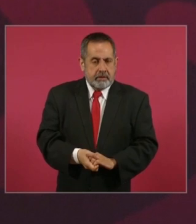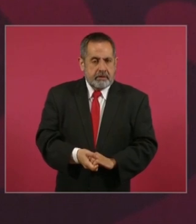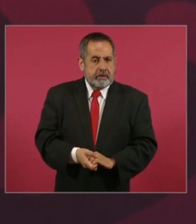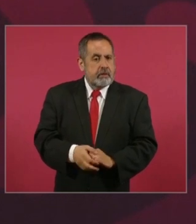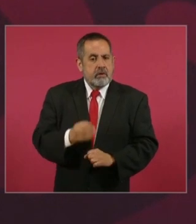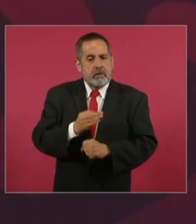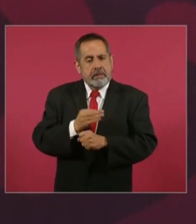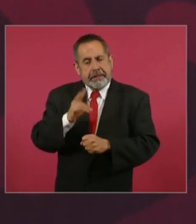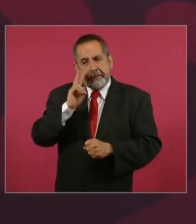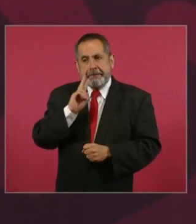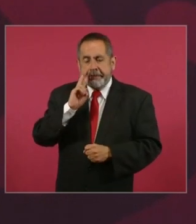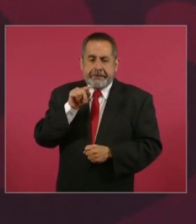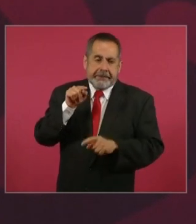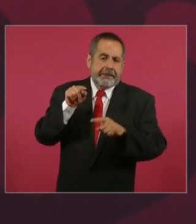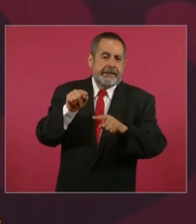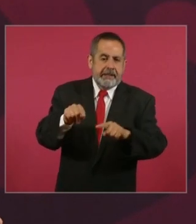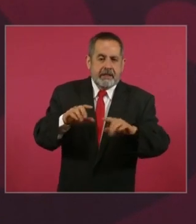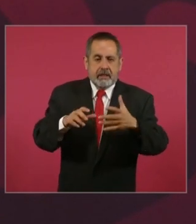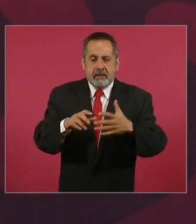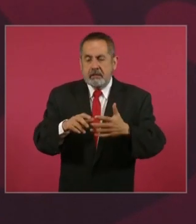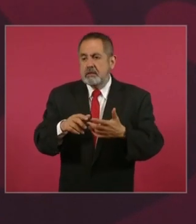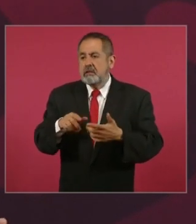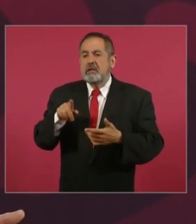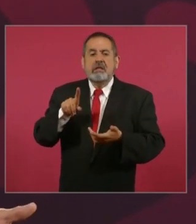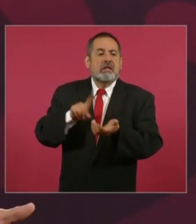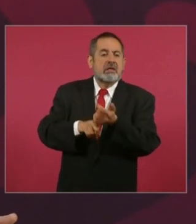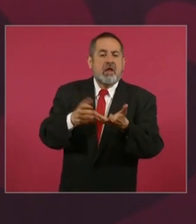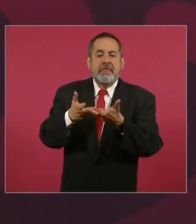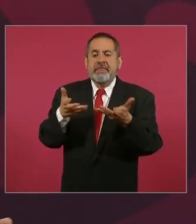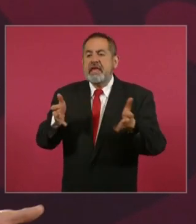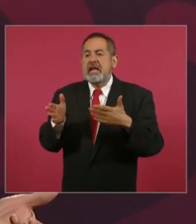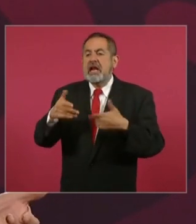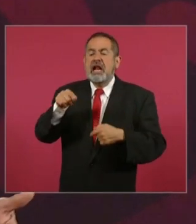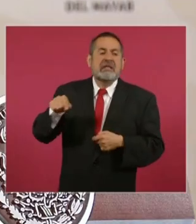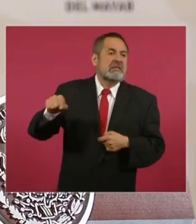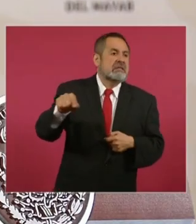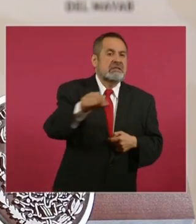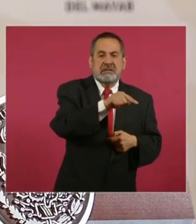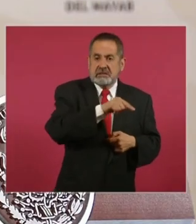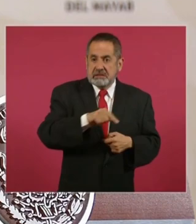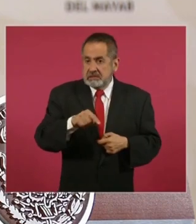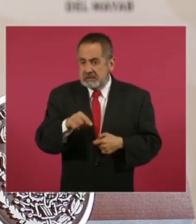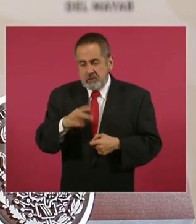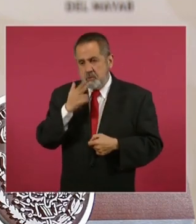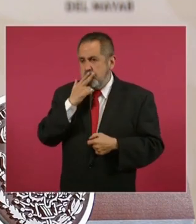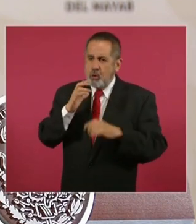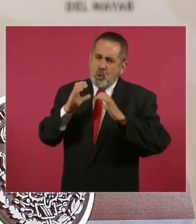tratando lo de las reservas. Se ha hecho un esfuerzo.